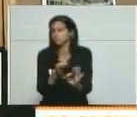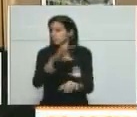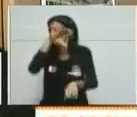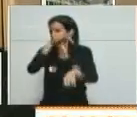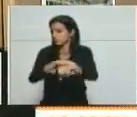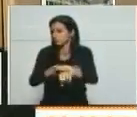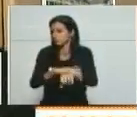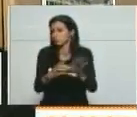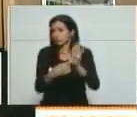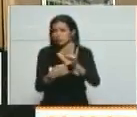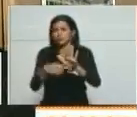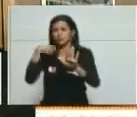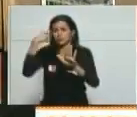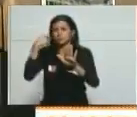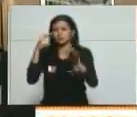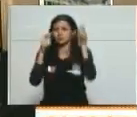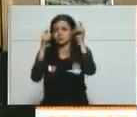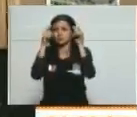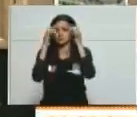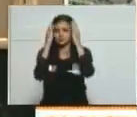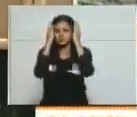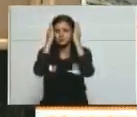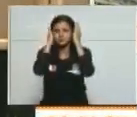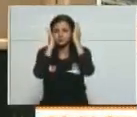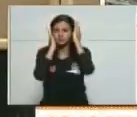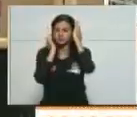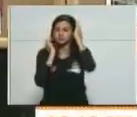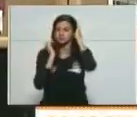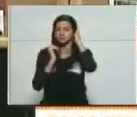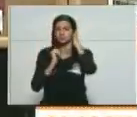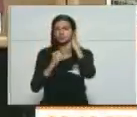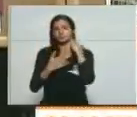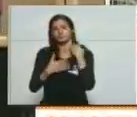Yo voy a presentar un video del comandante. Y aquí sí quiero